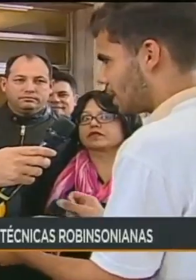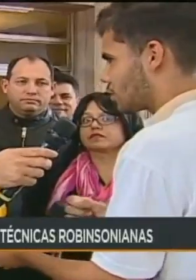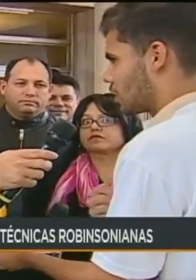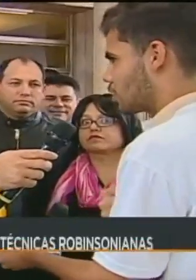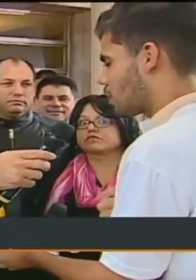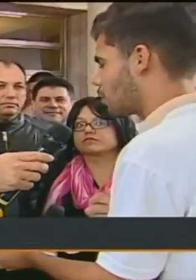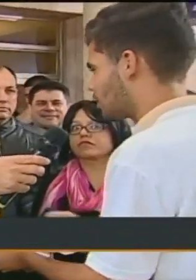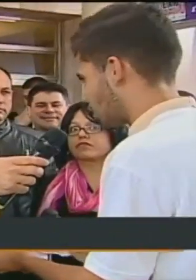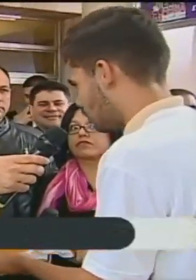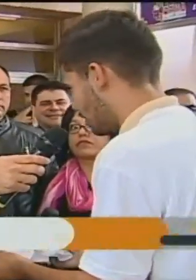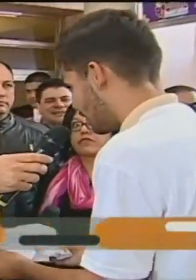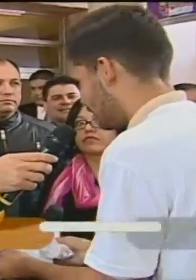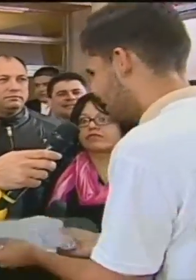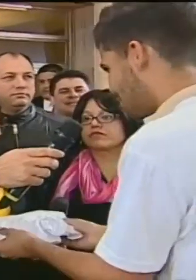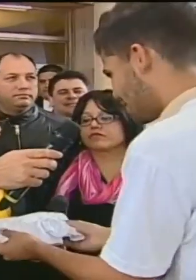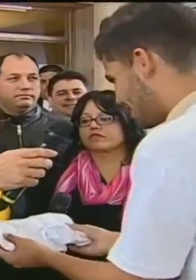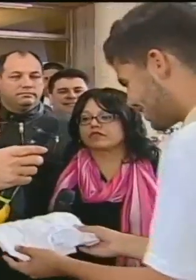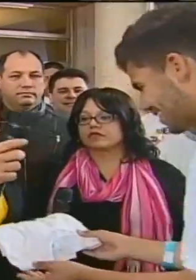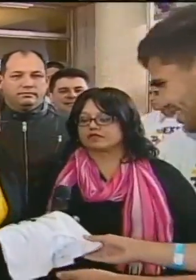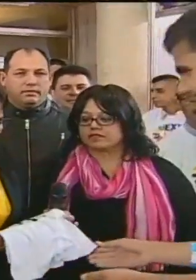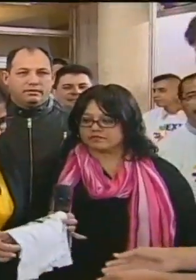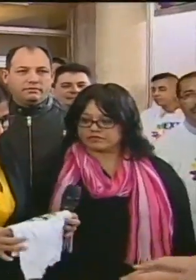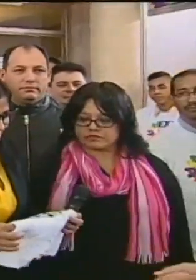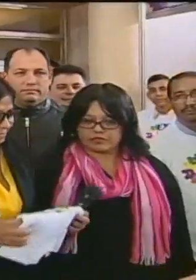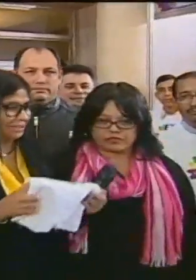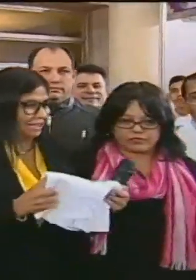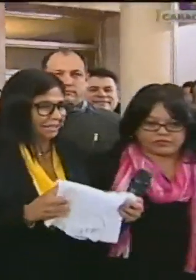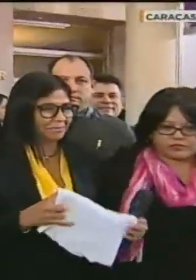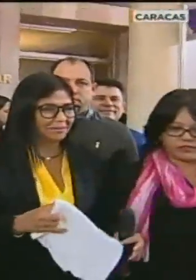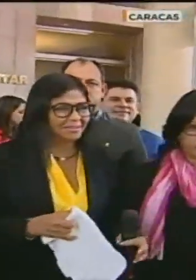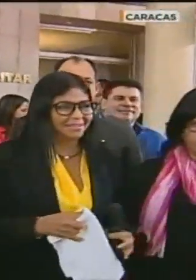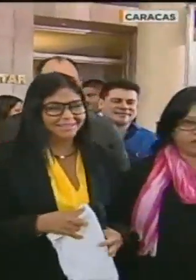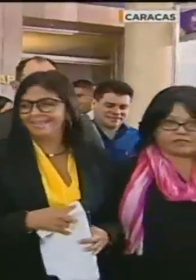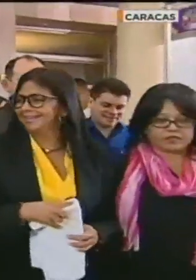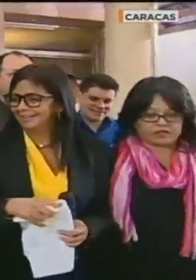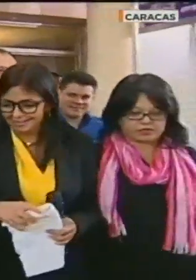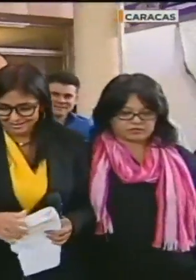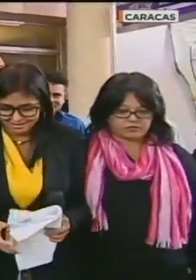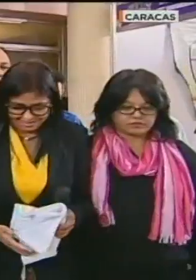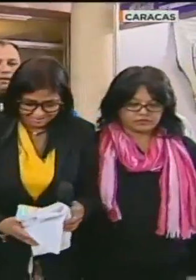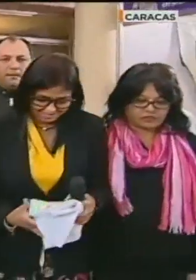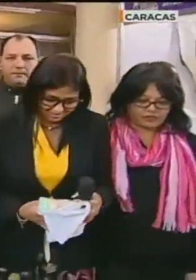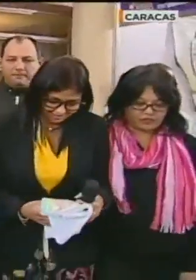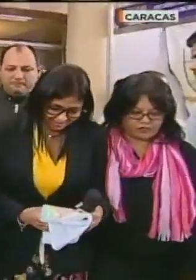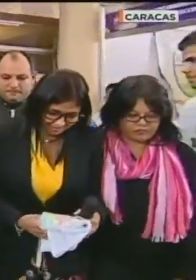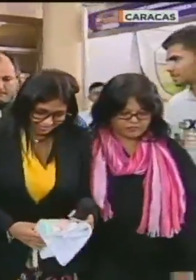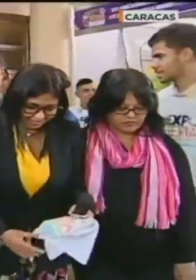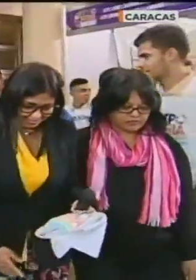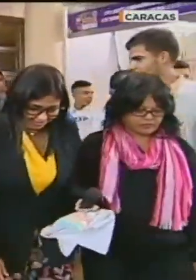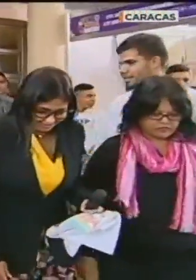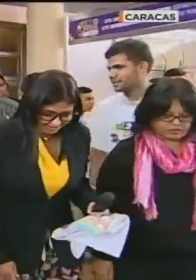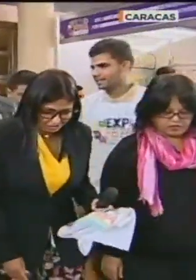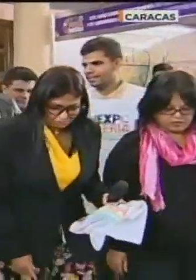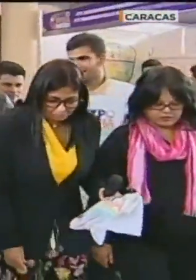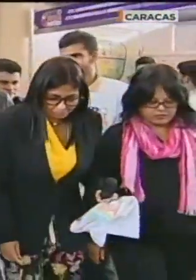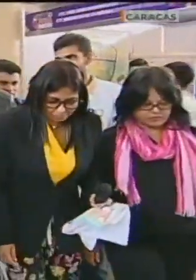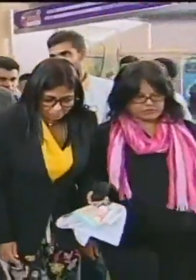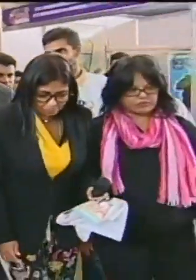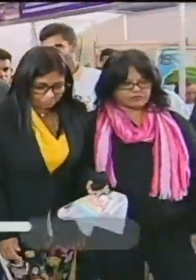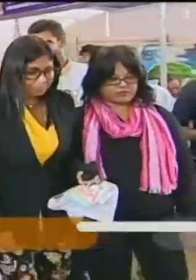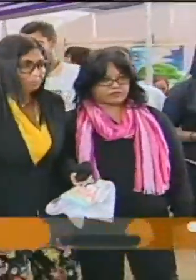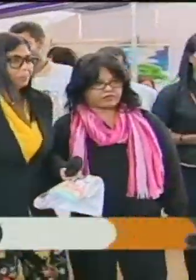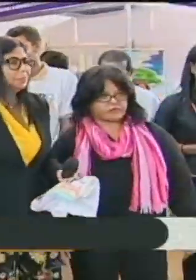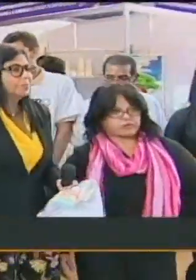nuestro agradecimiento y nuestro apoyo está con ustedes. Gracias. Esto es muy importante, vicepresidenta, porque al inicio del año escolar pasado el presidente